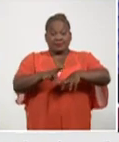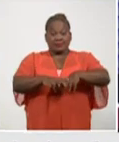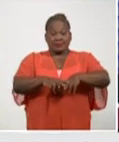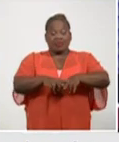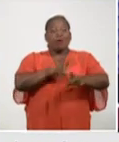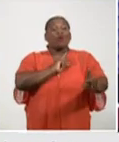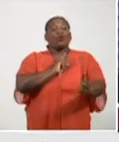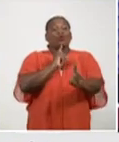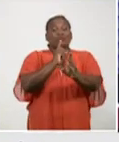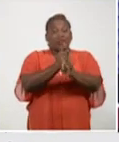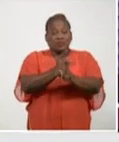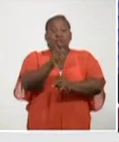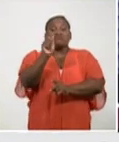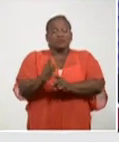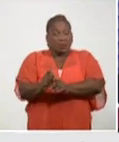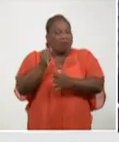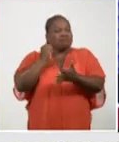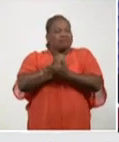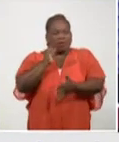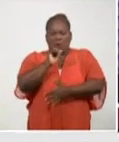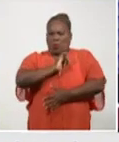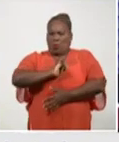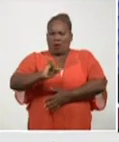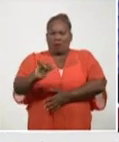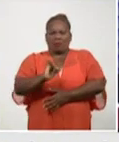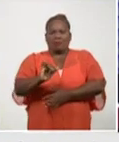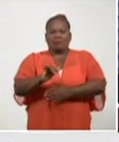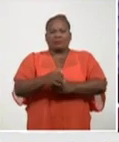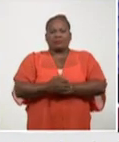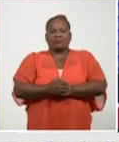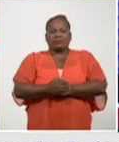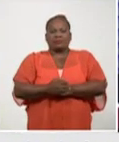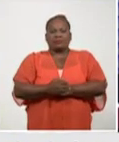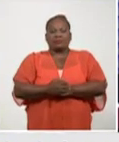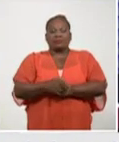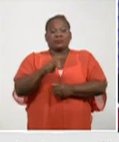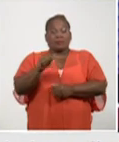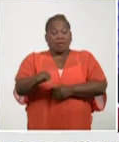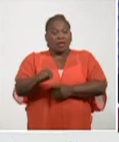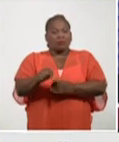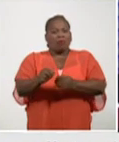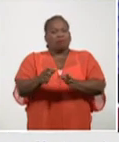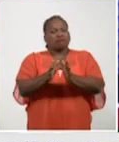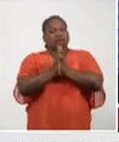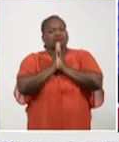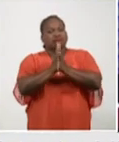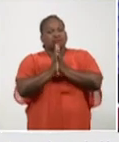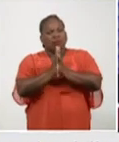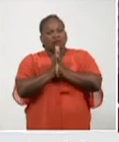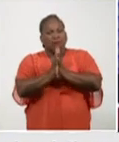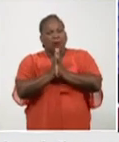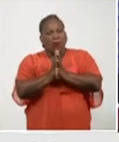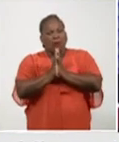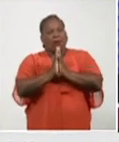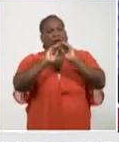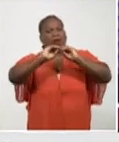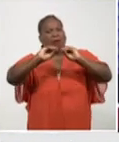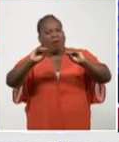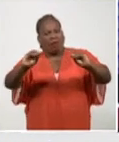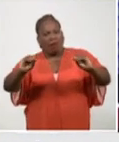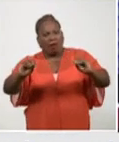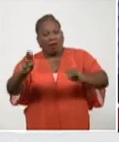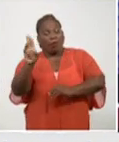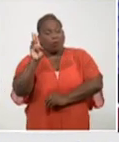de caso confirmado también, y esto es una alerta, o sea, por eso inmediatamente que